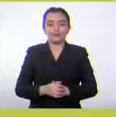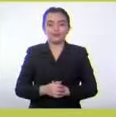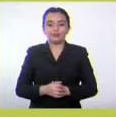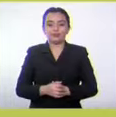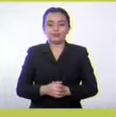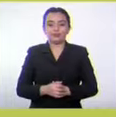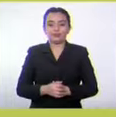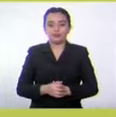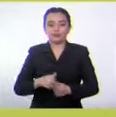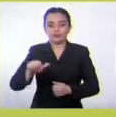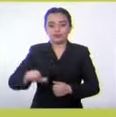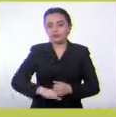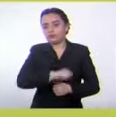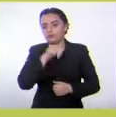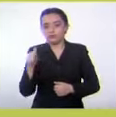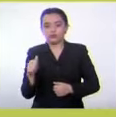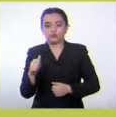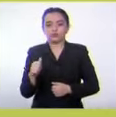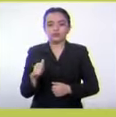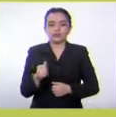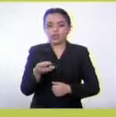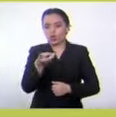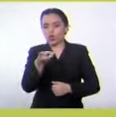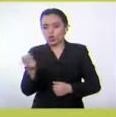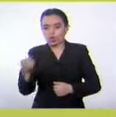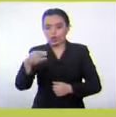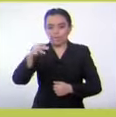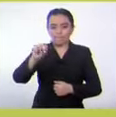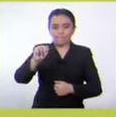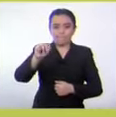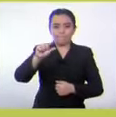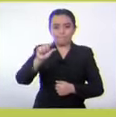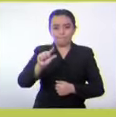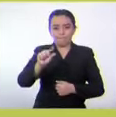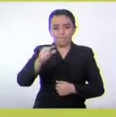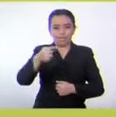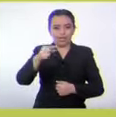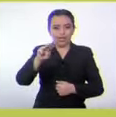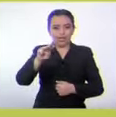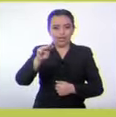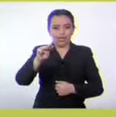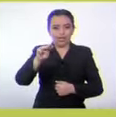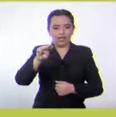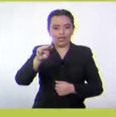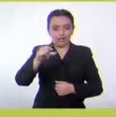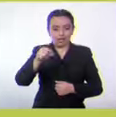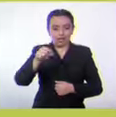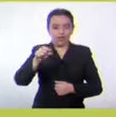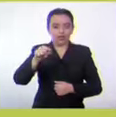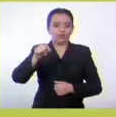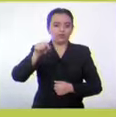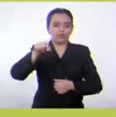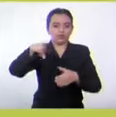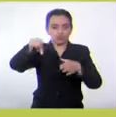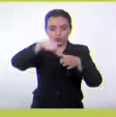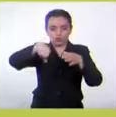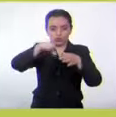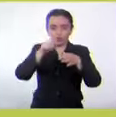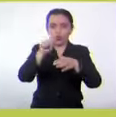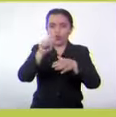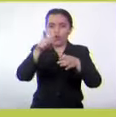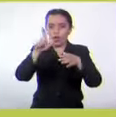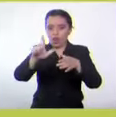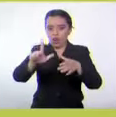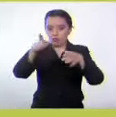Es la cantidad de miligramos de soluto disueltos en 1 litro de solución.